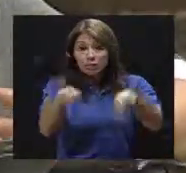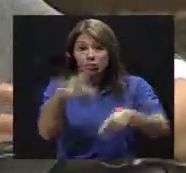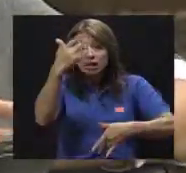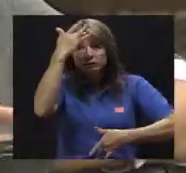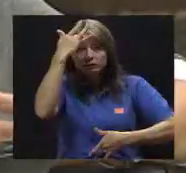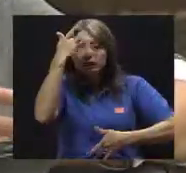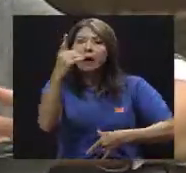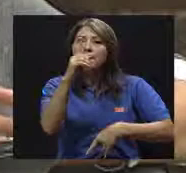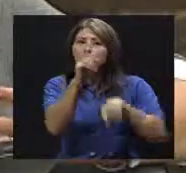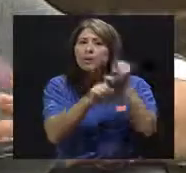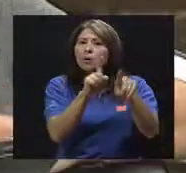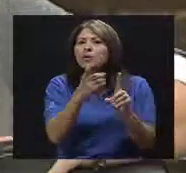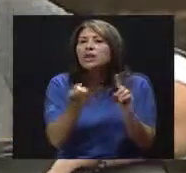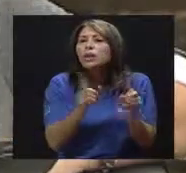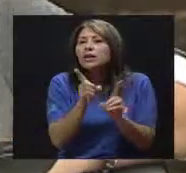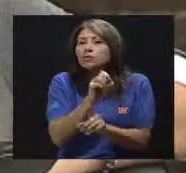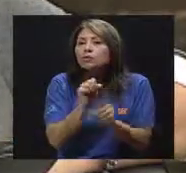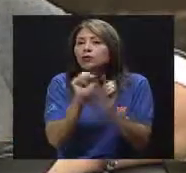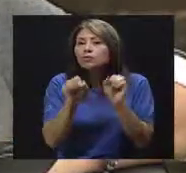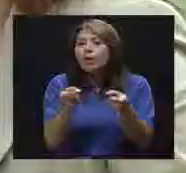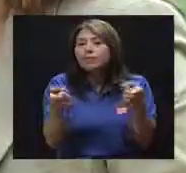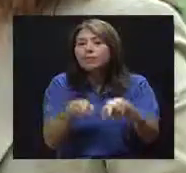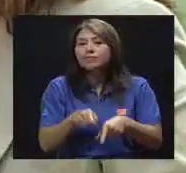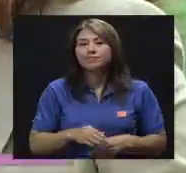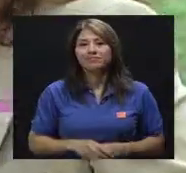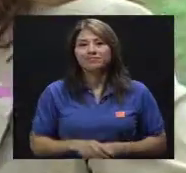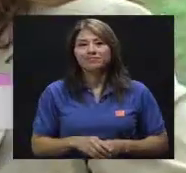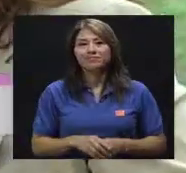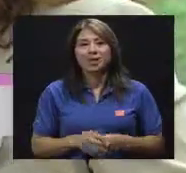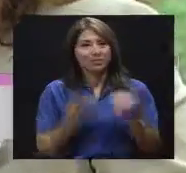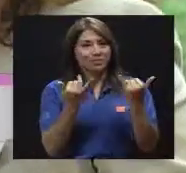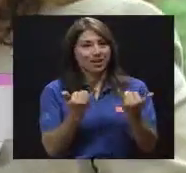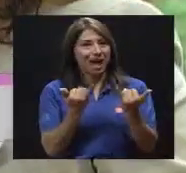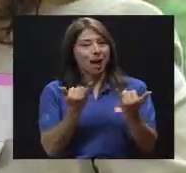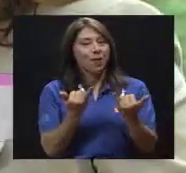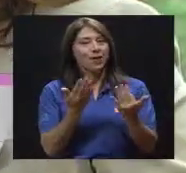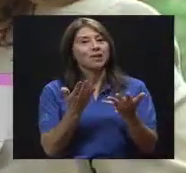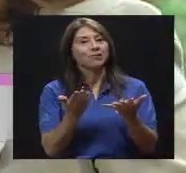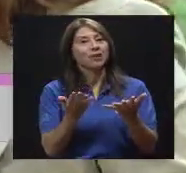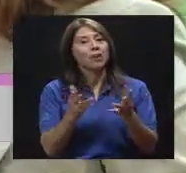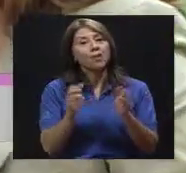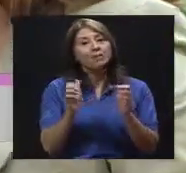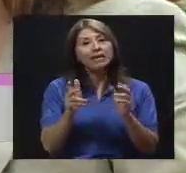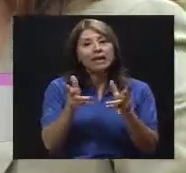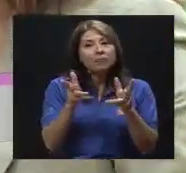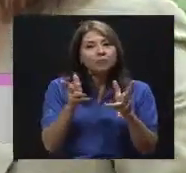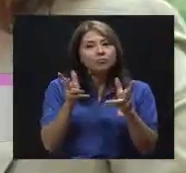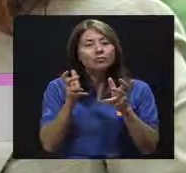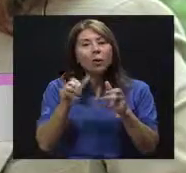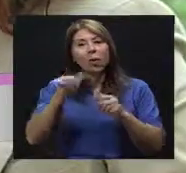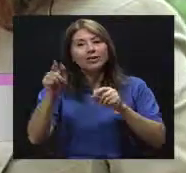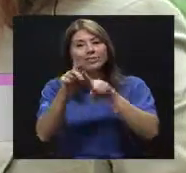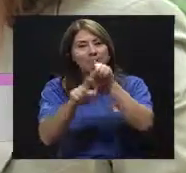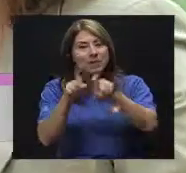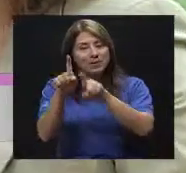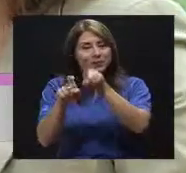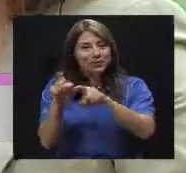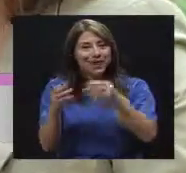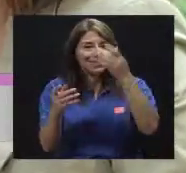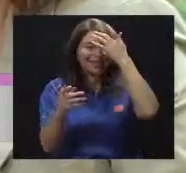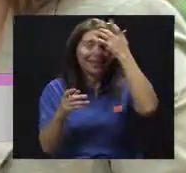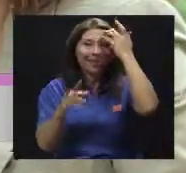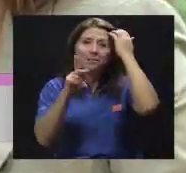paciente pregunte sobre efectos adversos e interacciones. Vamos a dejar aquí, doctora, y también Pablo, para poder ver muchas de estas preguntas